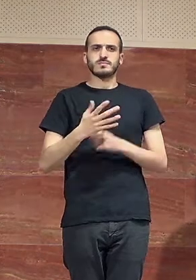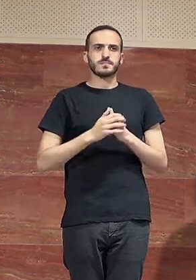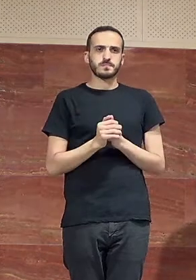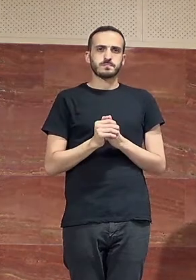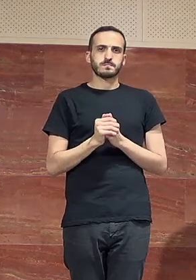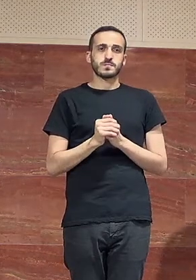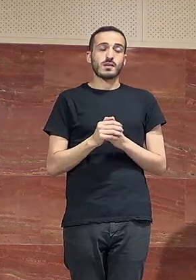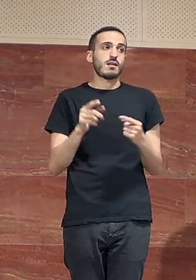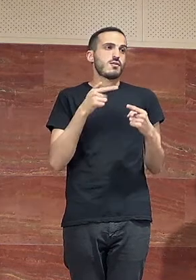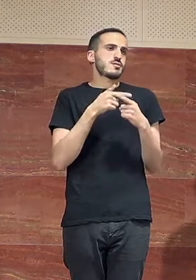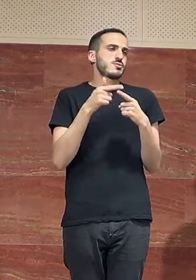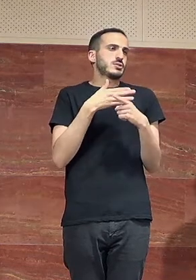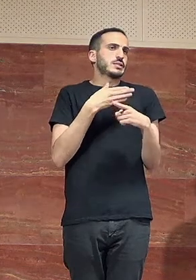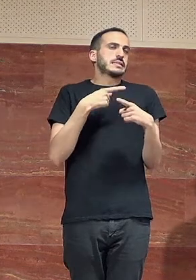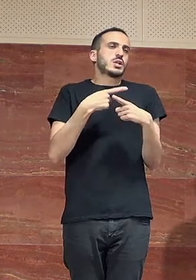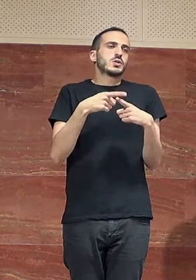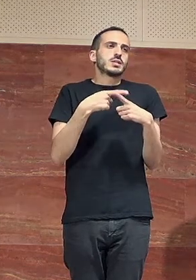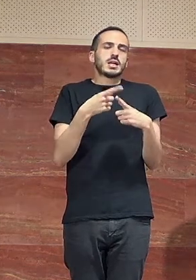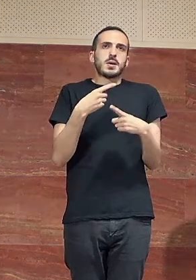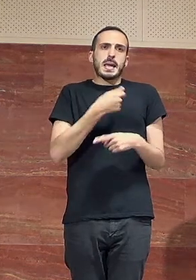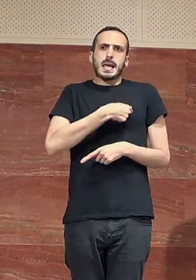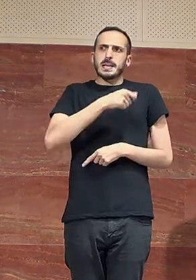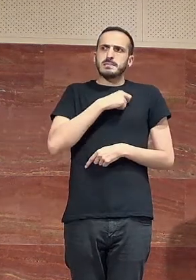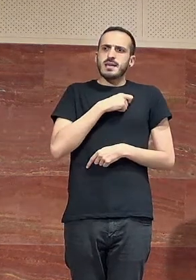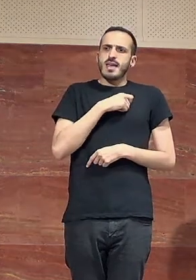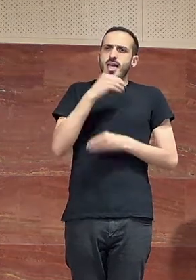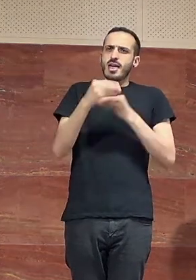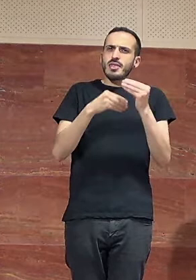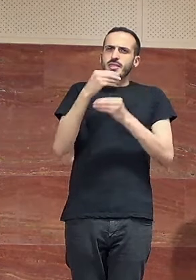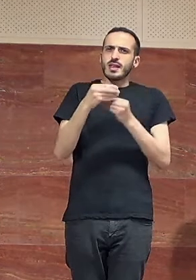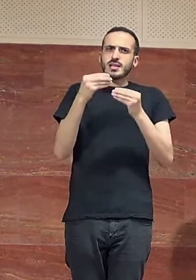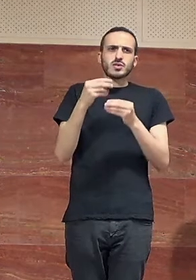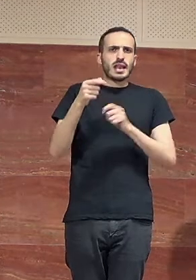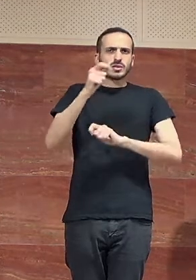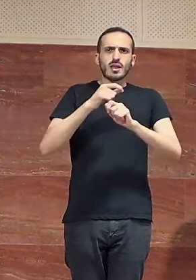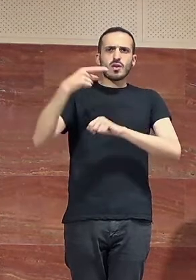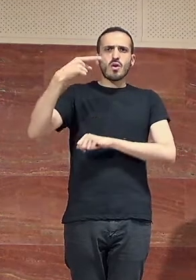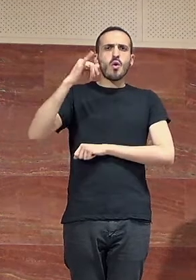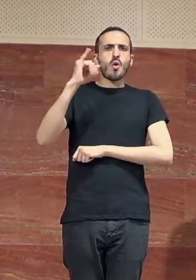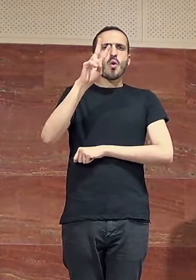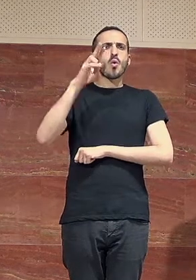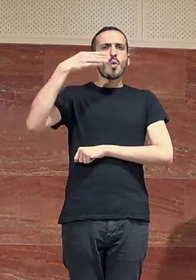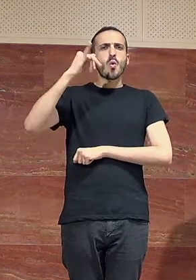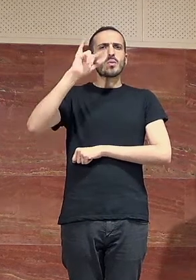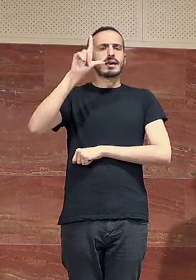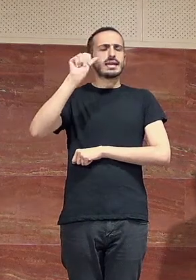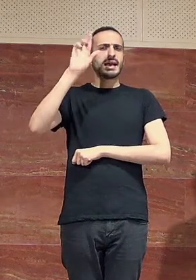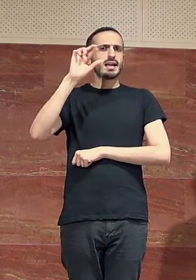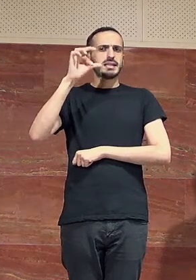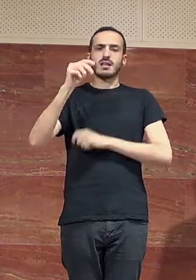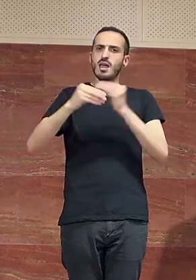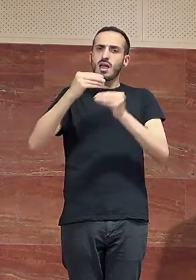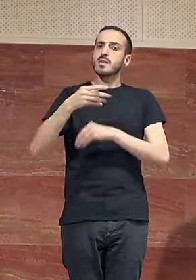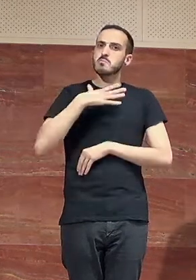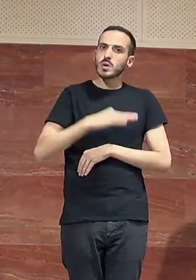que efectivamente nos preguntan a nosotros, ¿esto en España se puede hacer esto de los jubilares y estos cohousing? Hombre, es verdad que tenemos algunos problemas